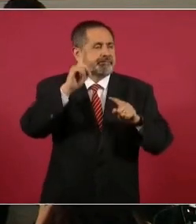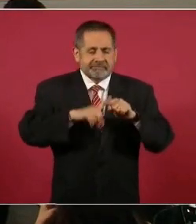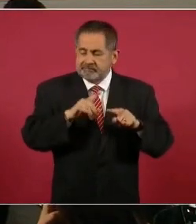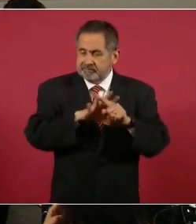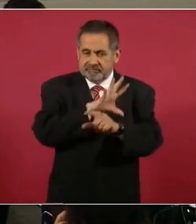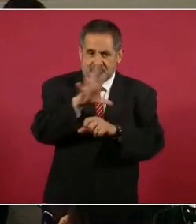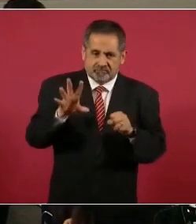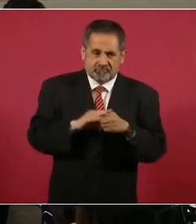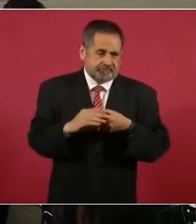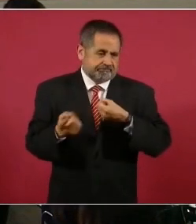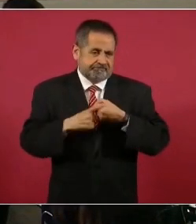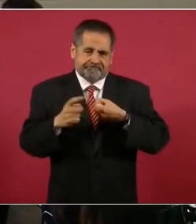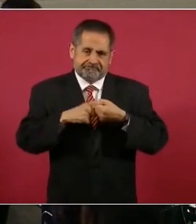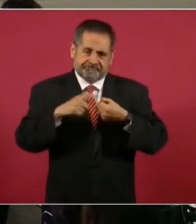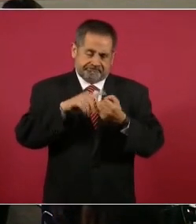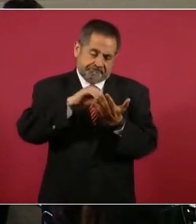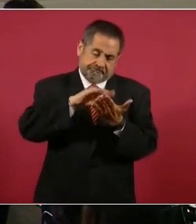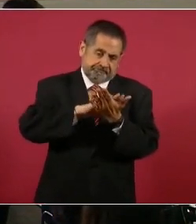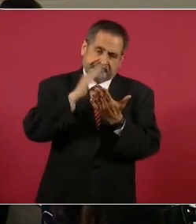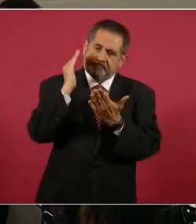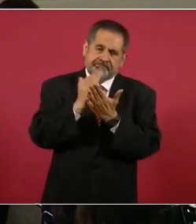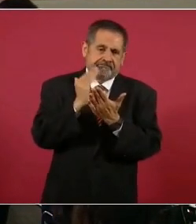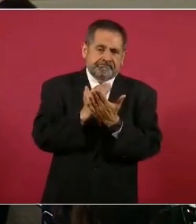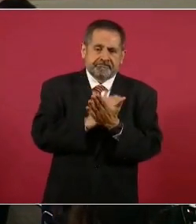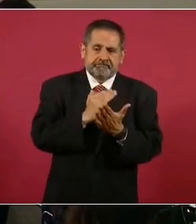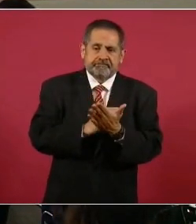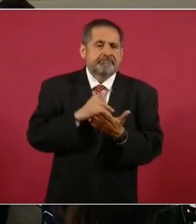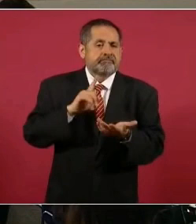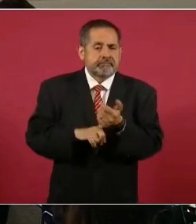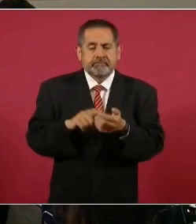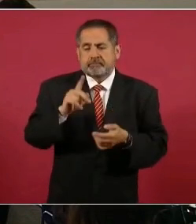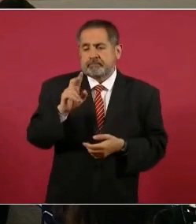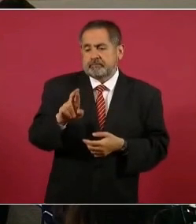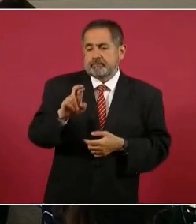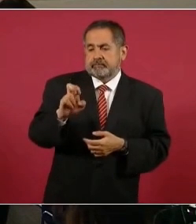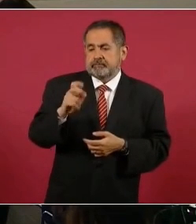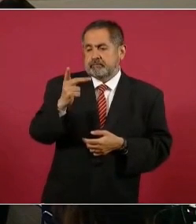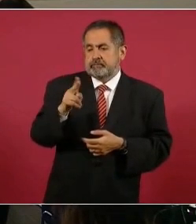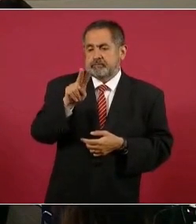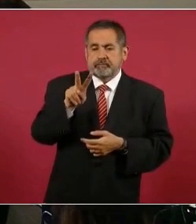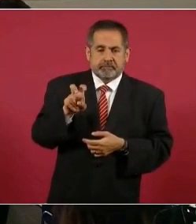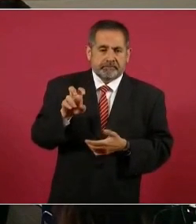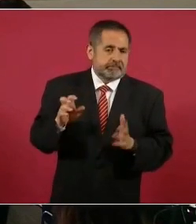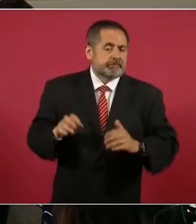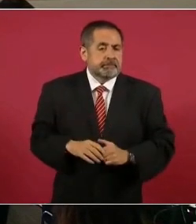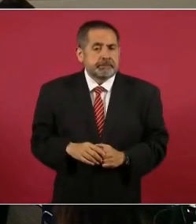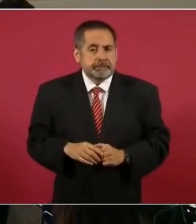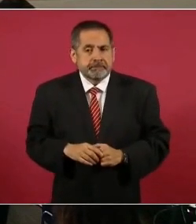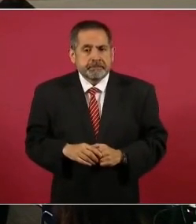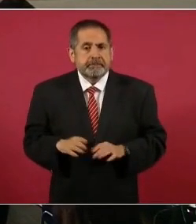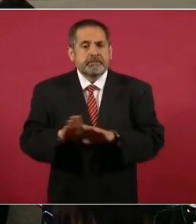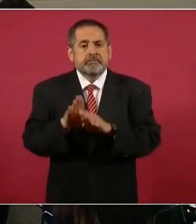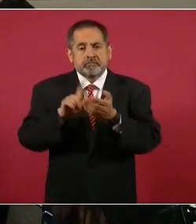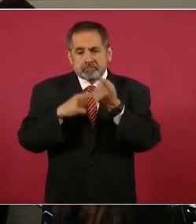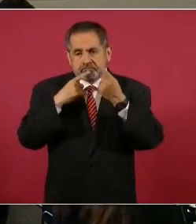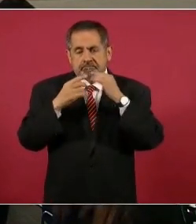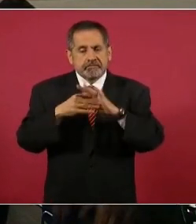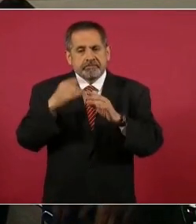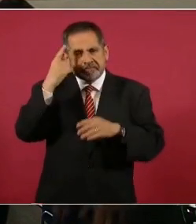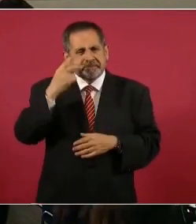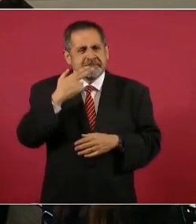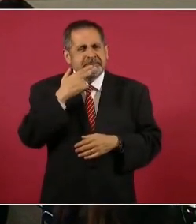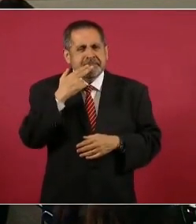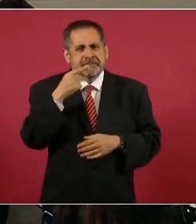están inscritos en el Repuve en el registro público vehicular que para qué